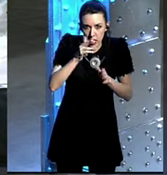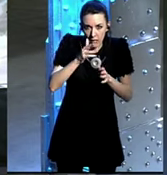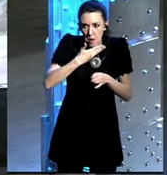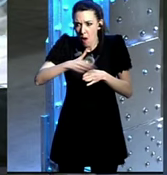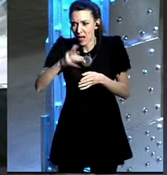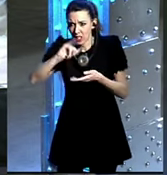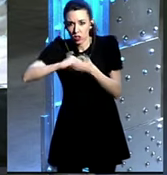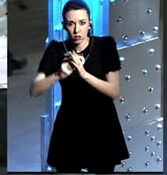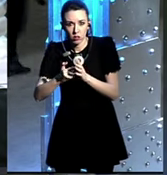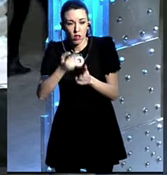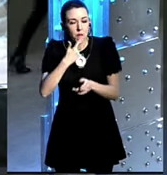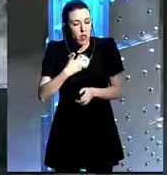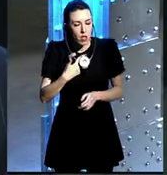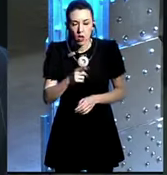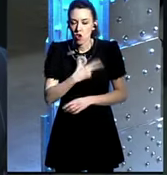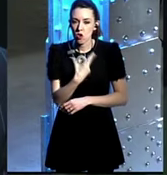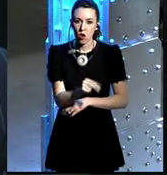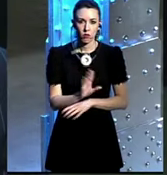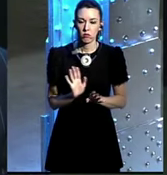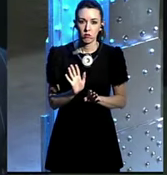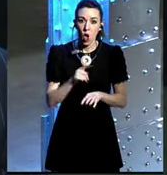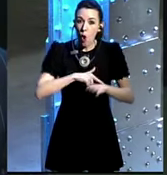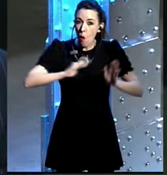gente me decía: no, en aquel momento